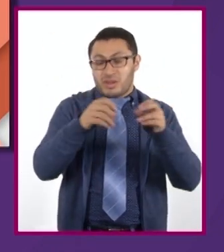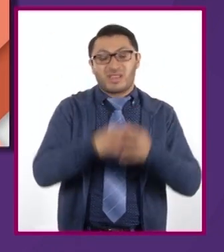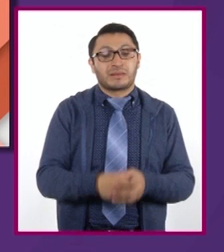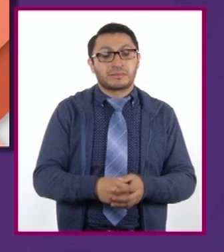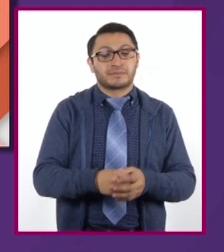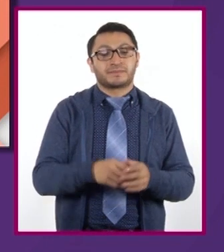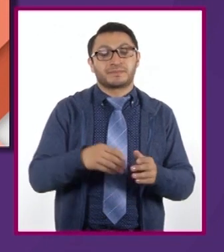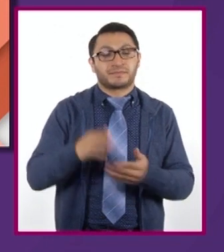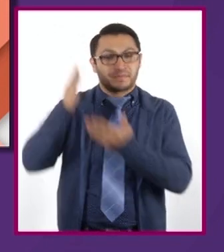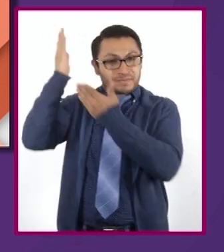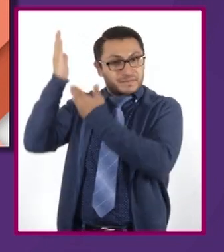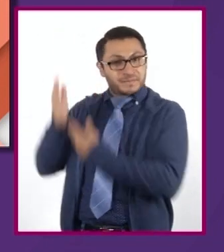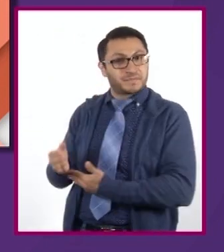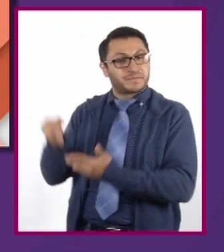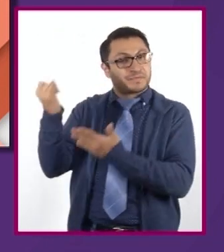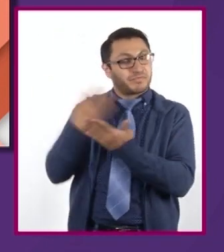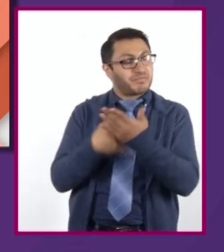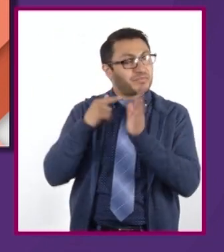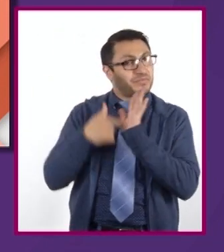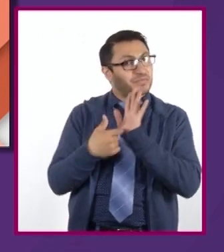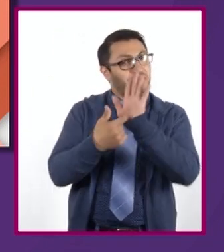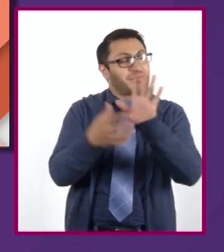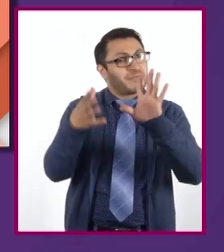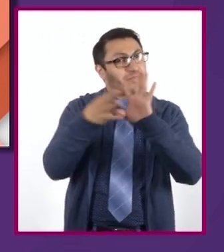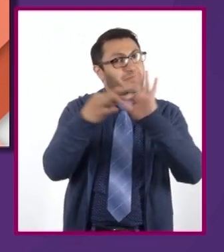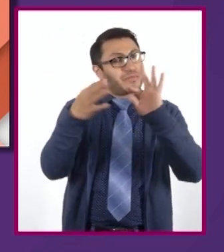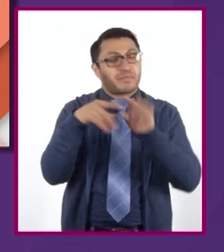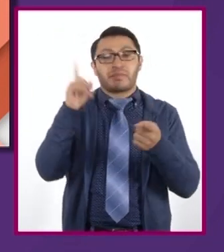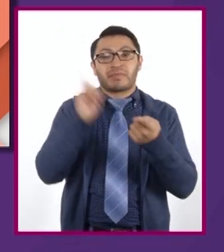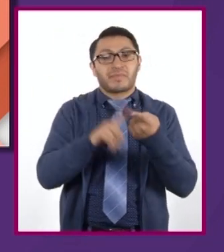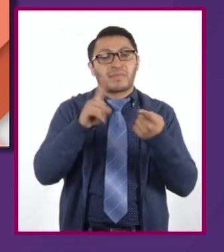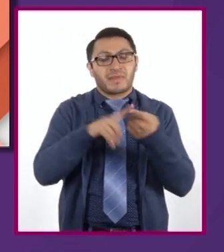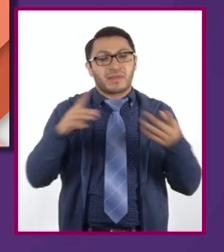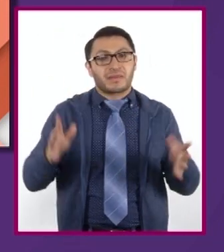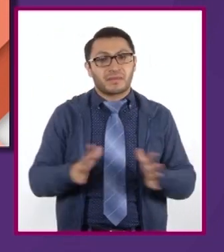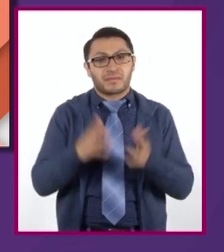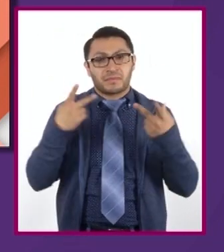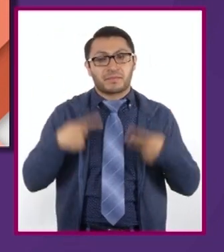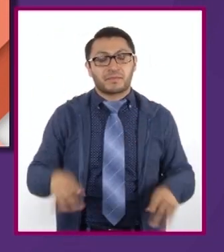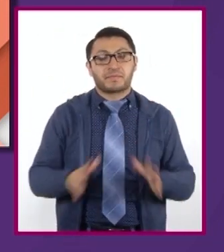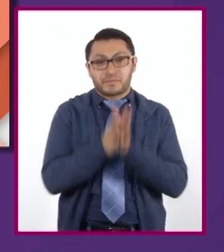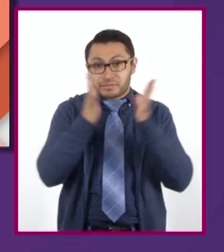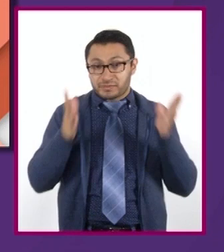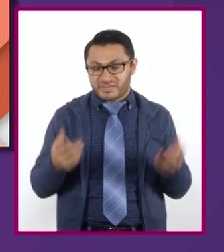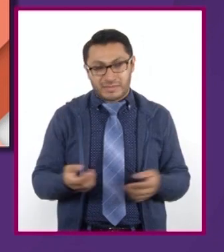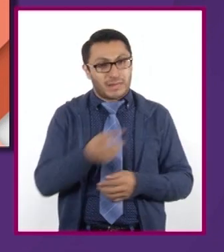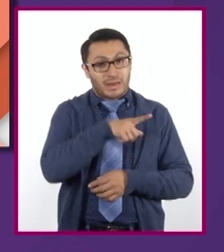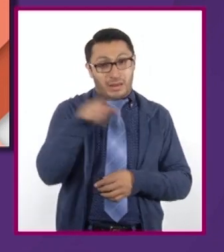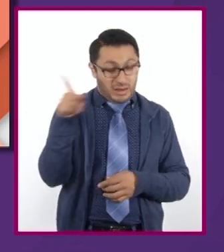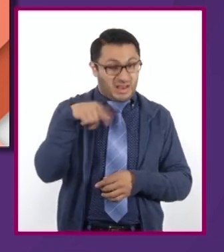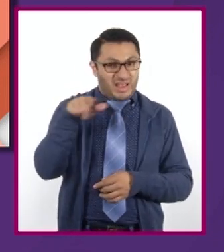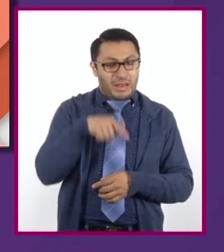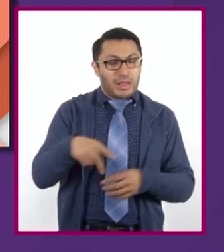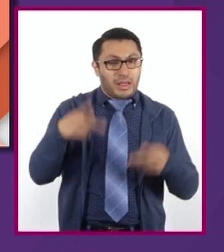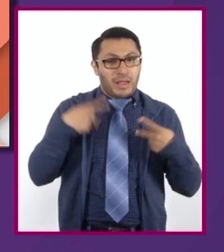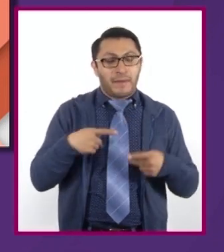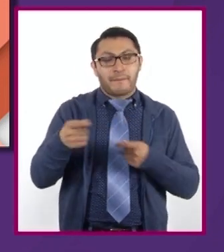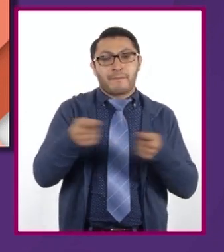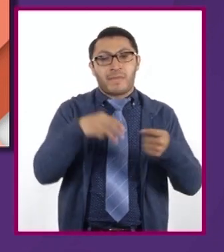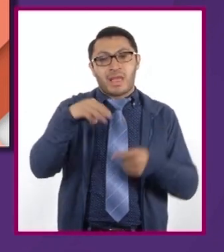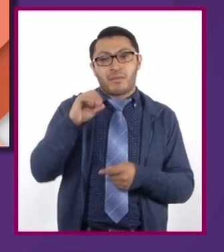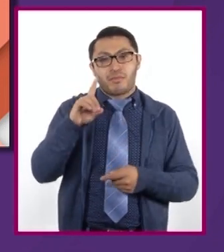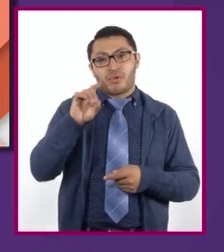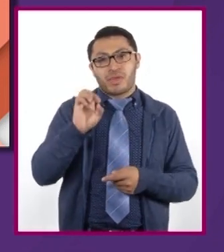la siguiente imagen para que les explique quiénes son los que participan. Los participantes son la moderadora